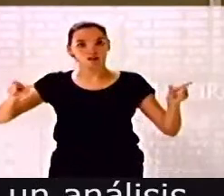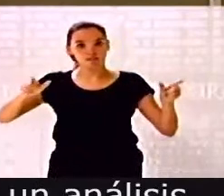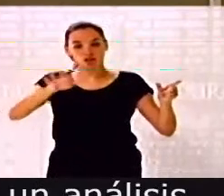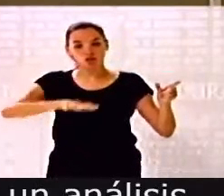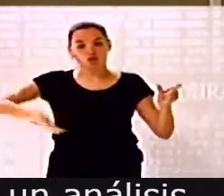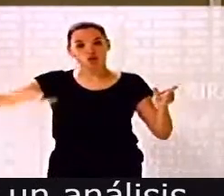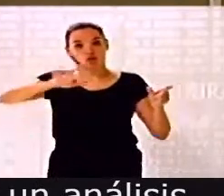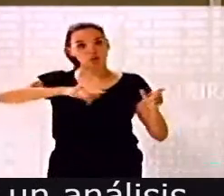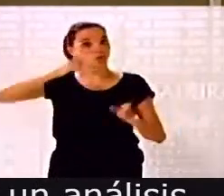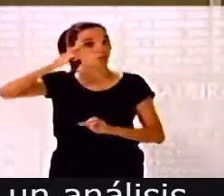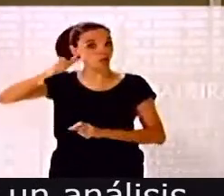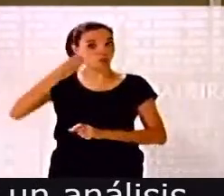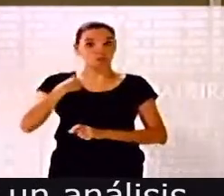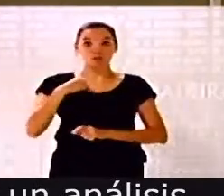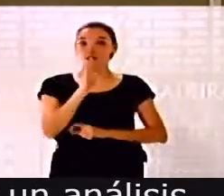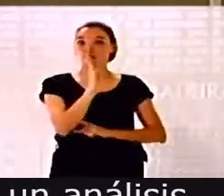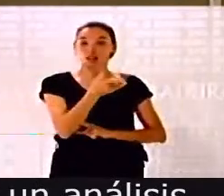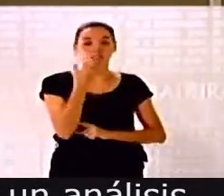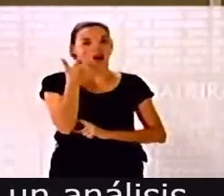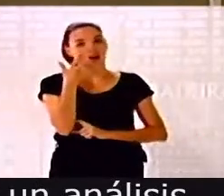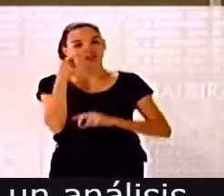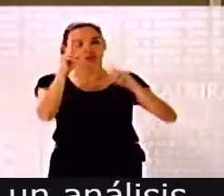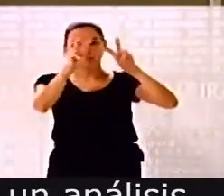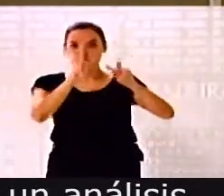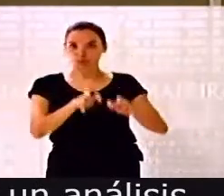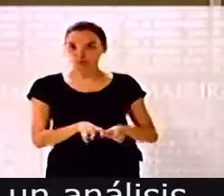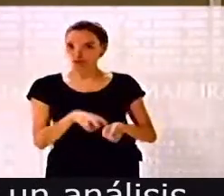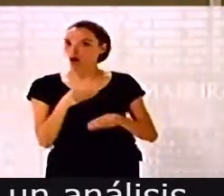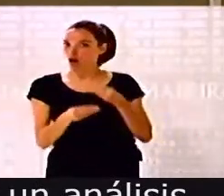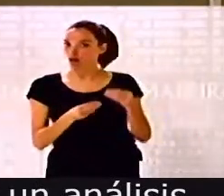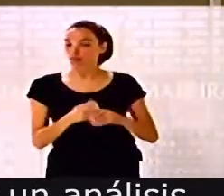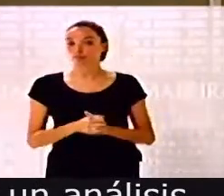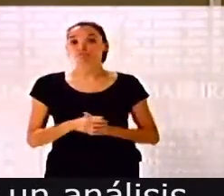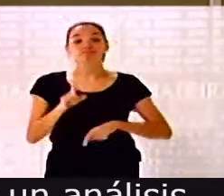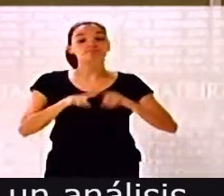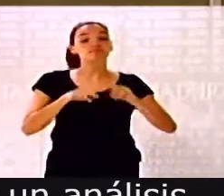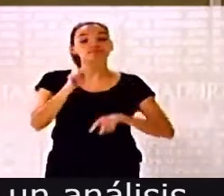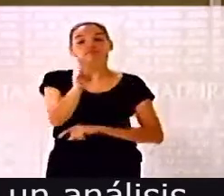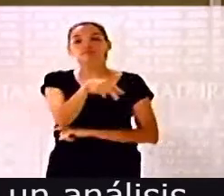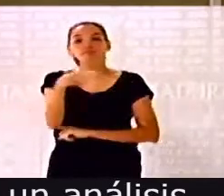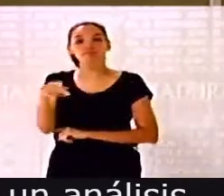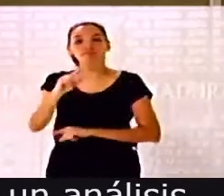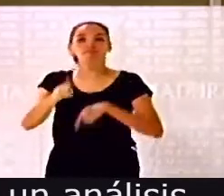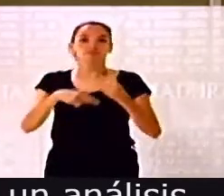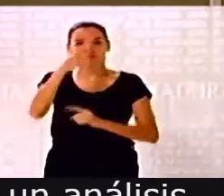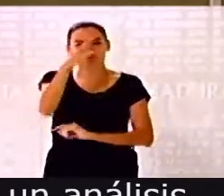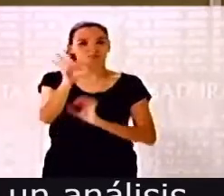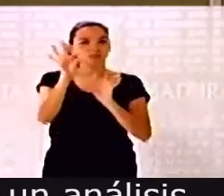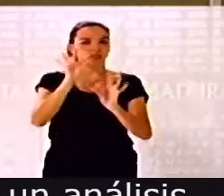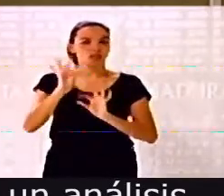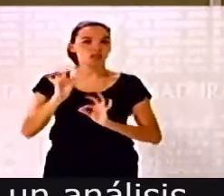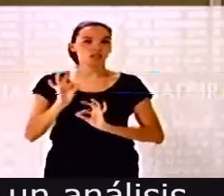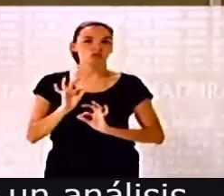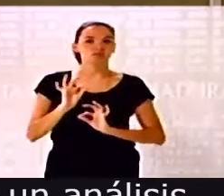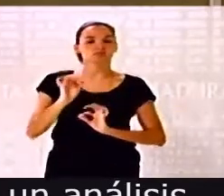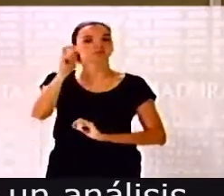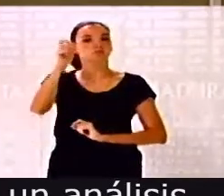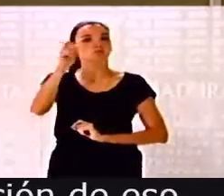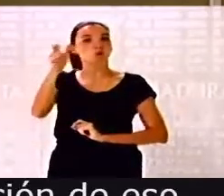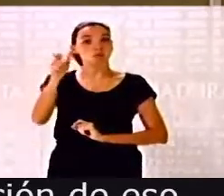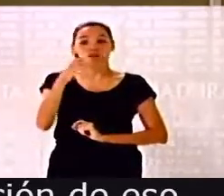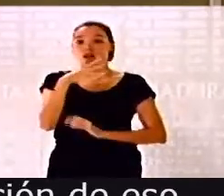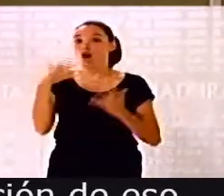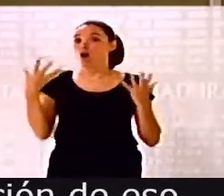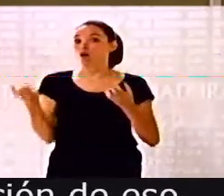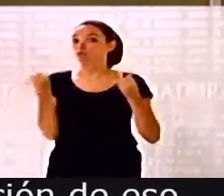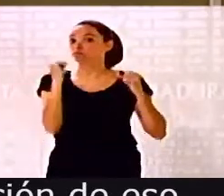de las localidades que están afectadas y, en función de eso, decidiremos las localidades que en este momento